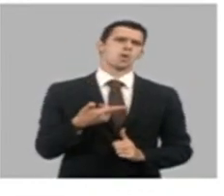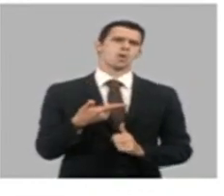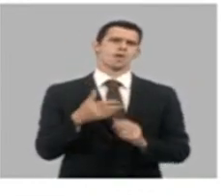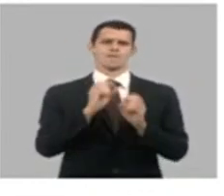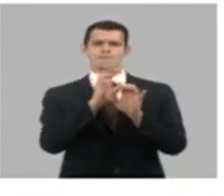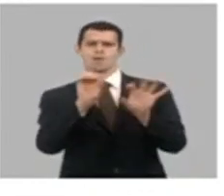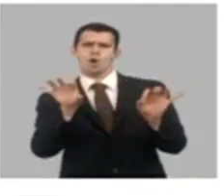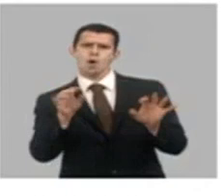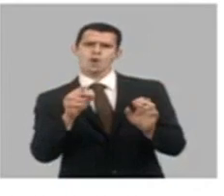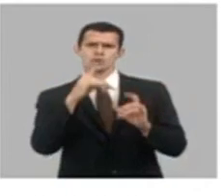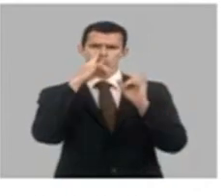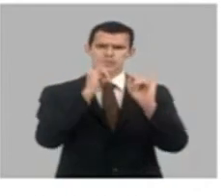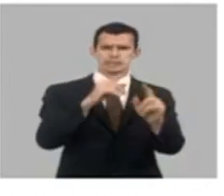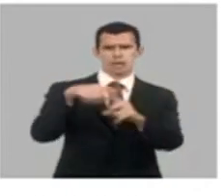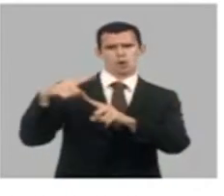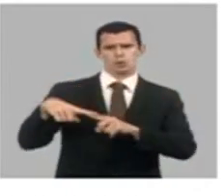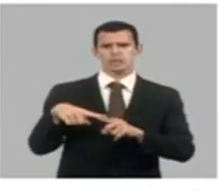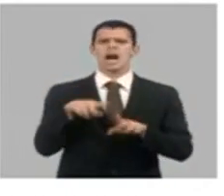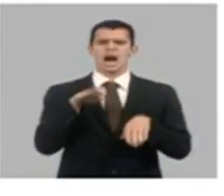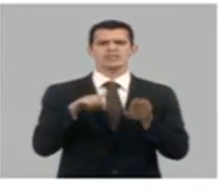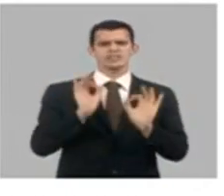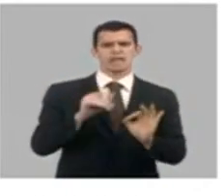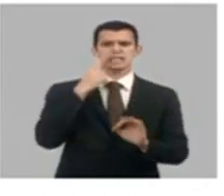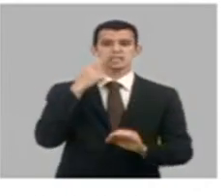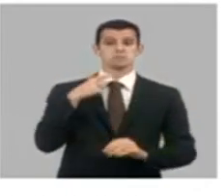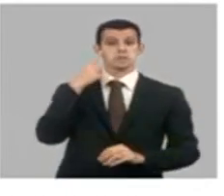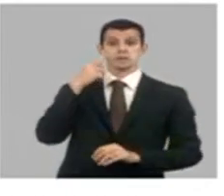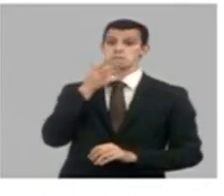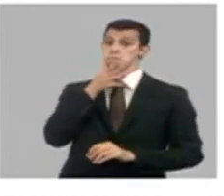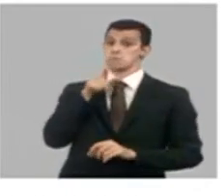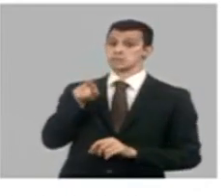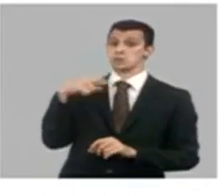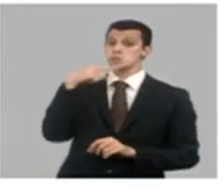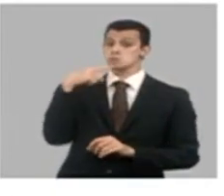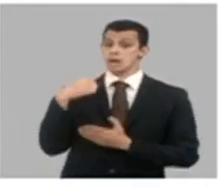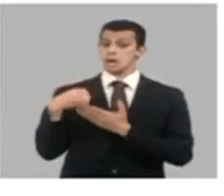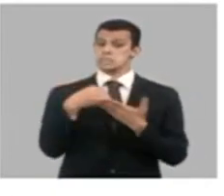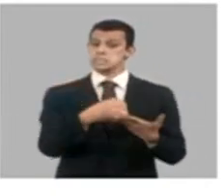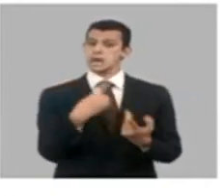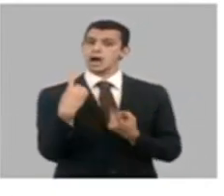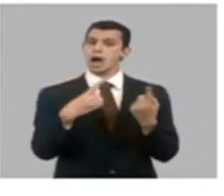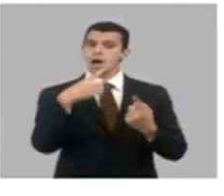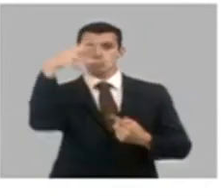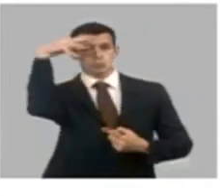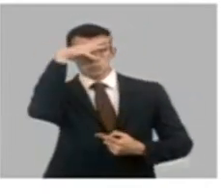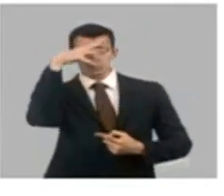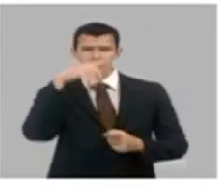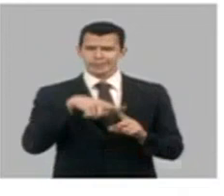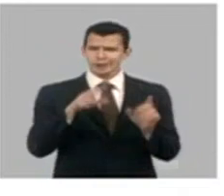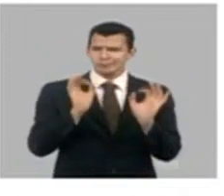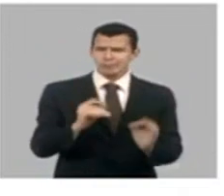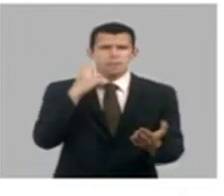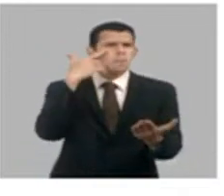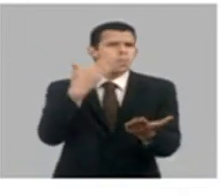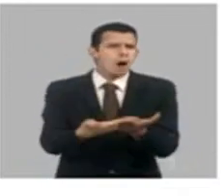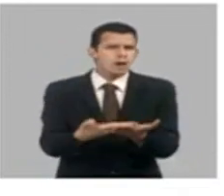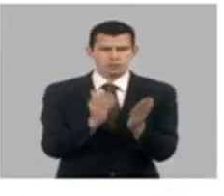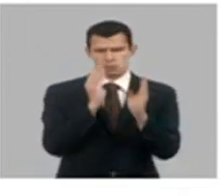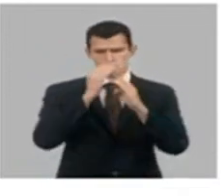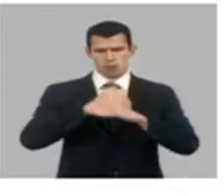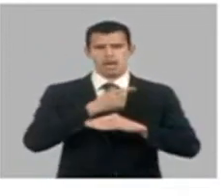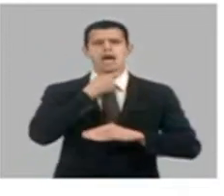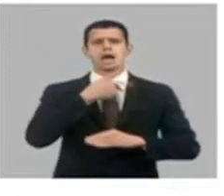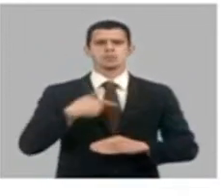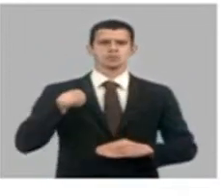acusación pero las que yo he visto a lo mejor hay otras que yo no conozco pero las que yo he visto todas tienen que ver